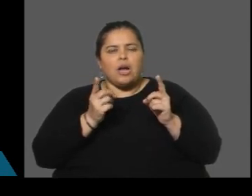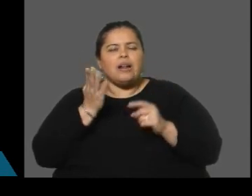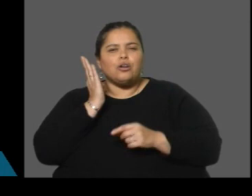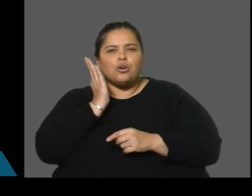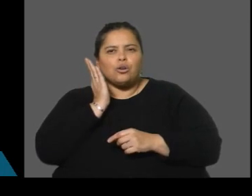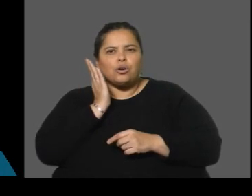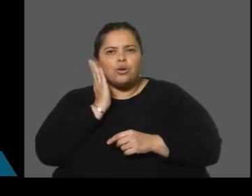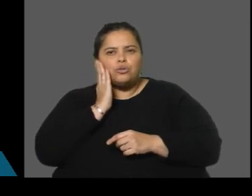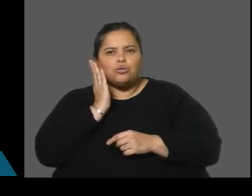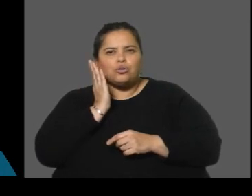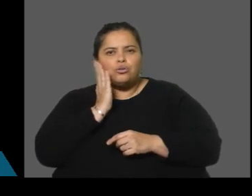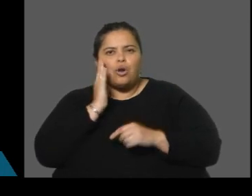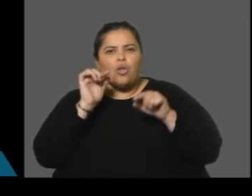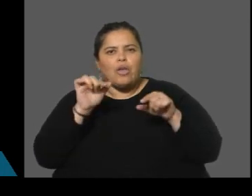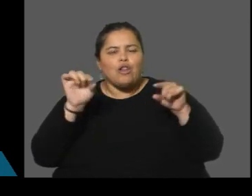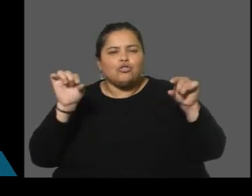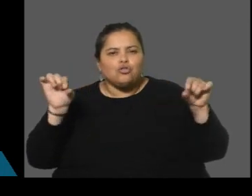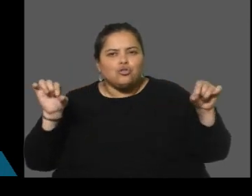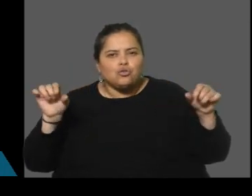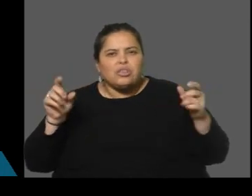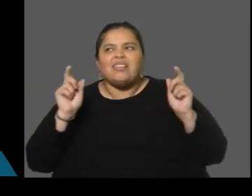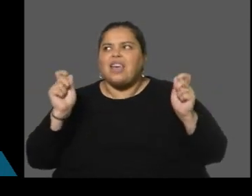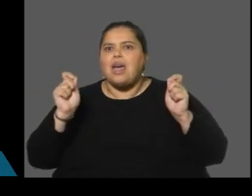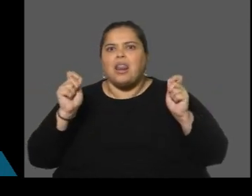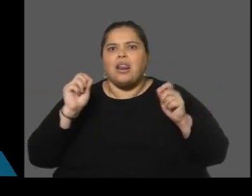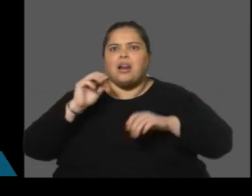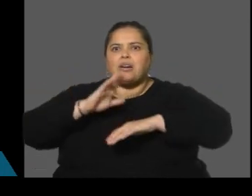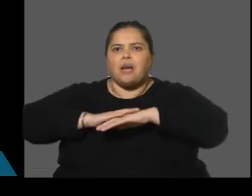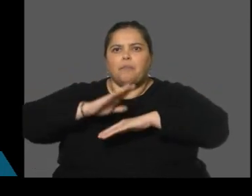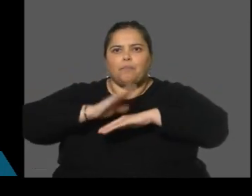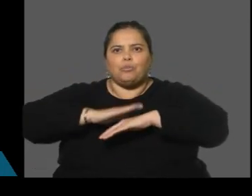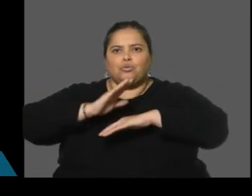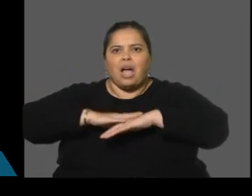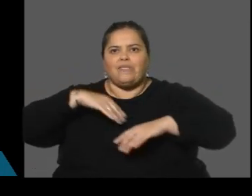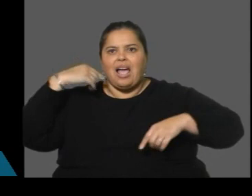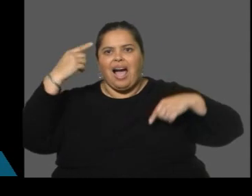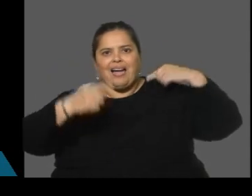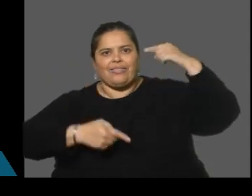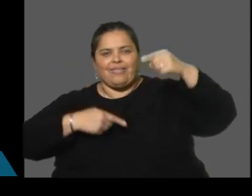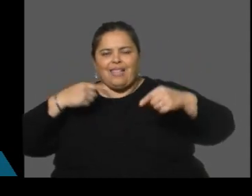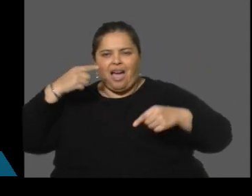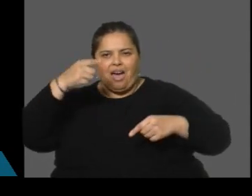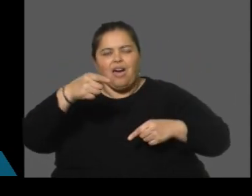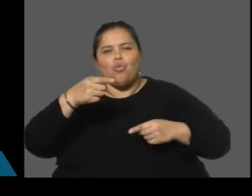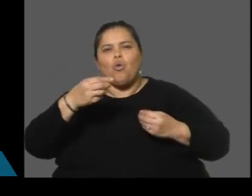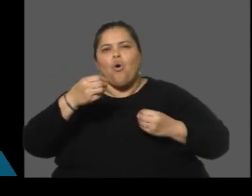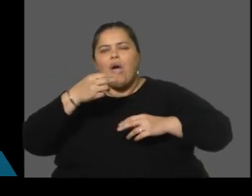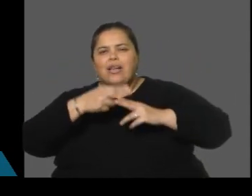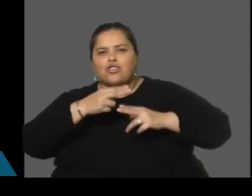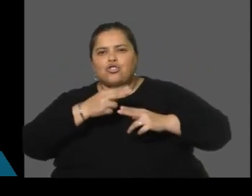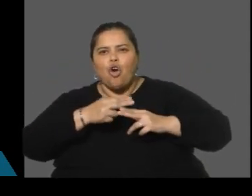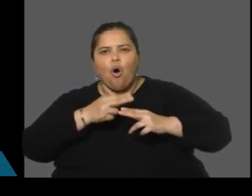de esta de este atentar el nombre de sumar radical